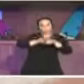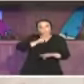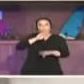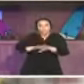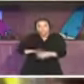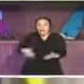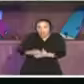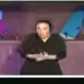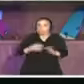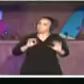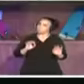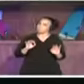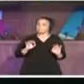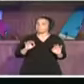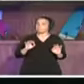objetivos.